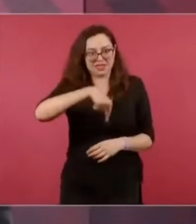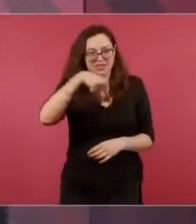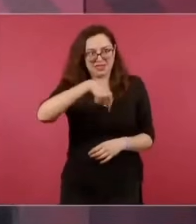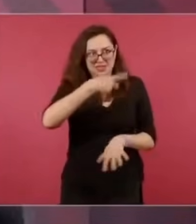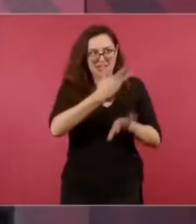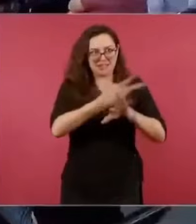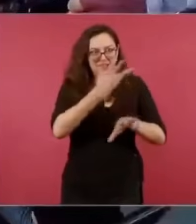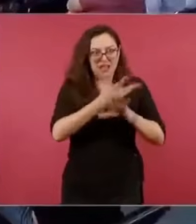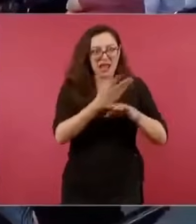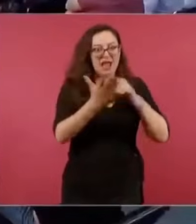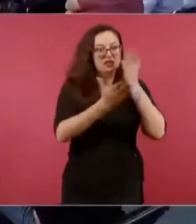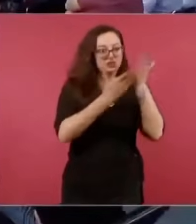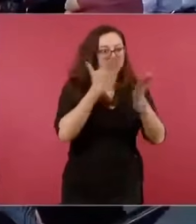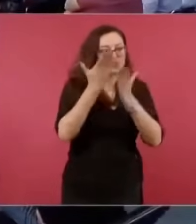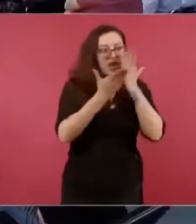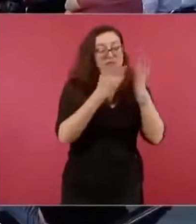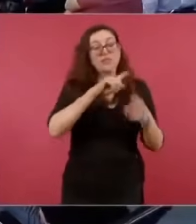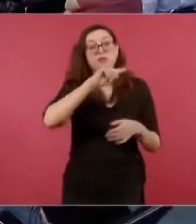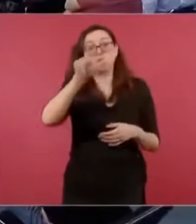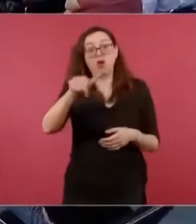se van a apoderar de la presidencia